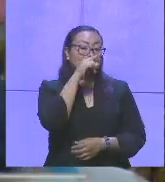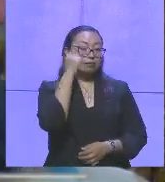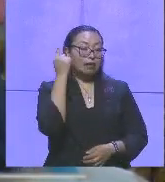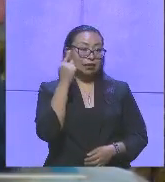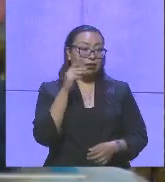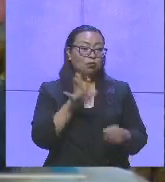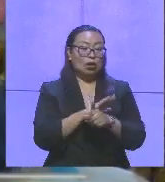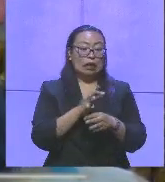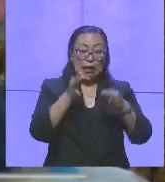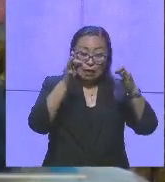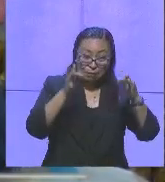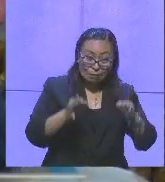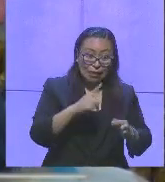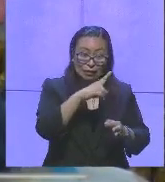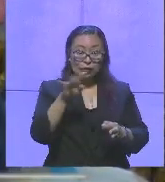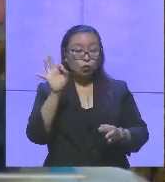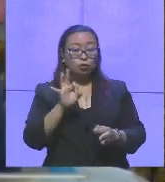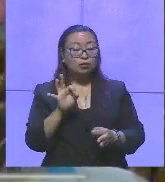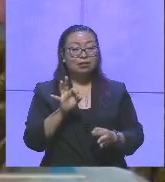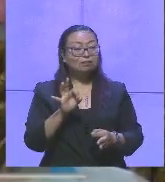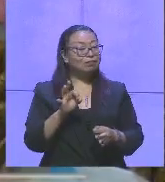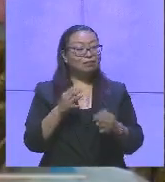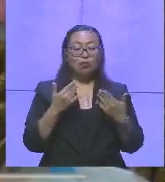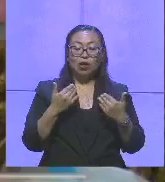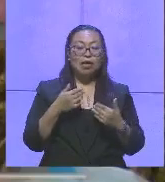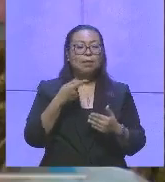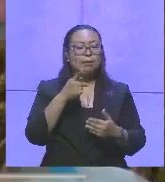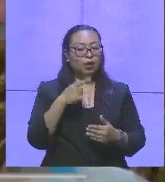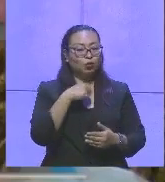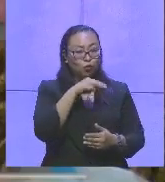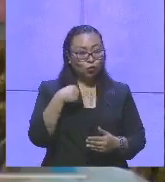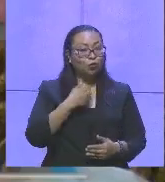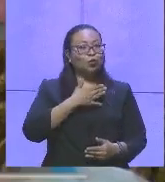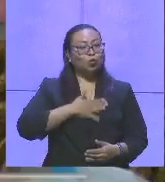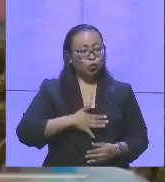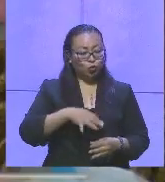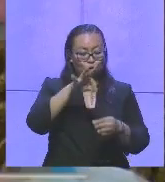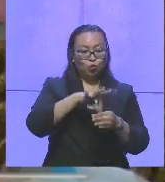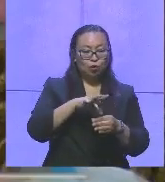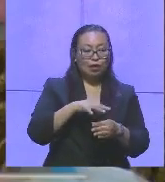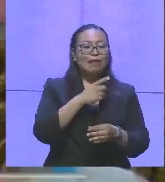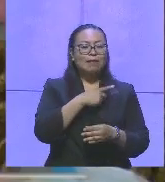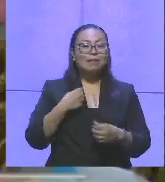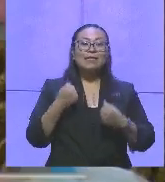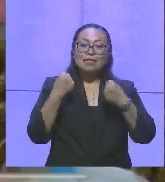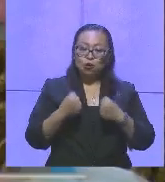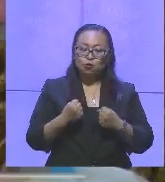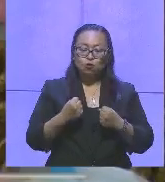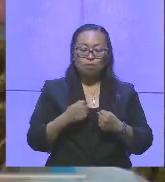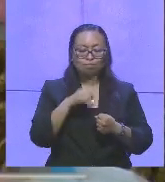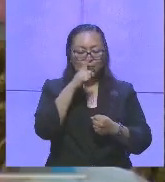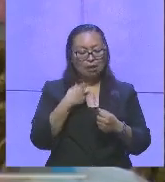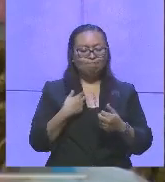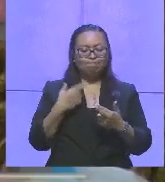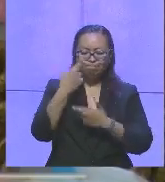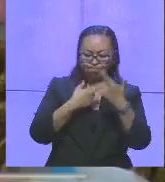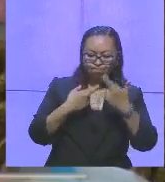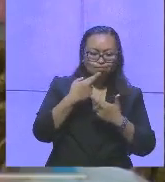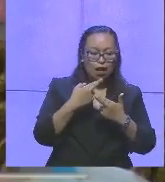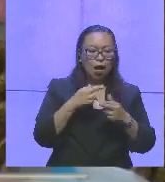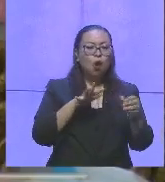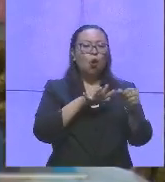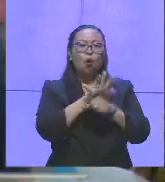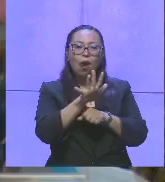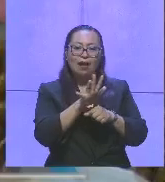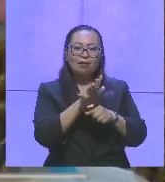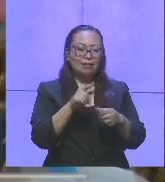pulcritud absoluta de un proceso electoral. Pero la justicia electoral tiene que tener ese cuidado de identificar cuáles son esos parámetros,